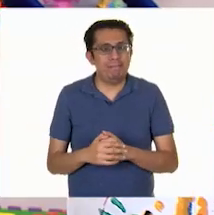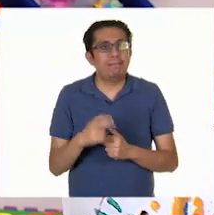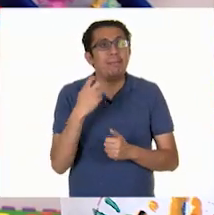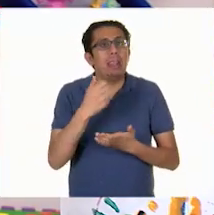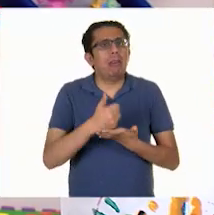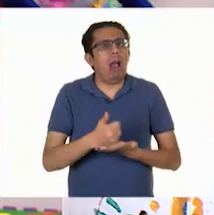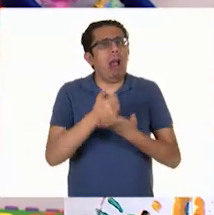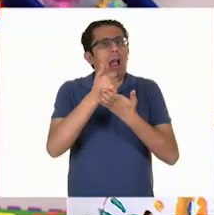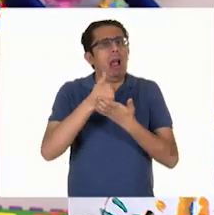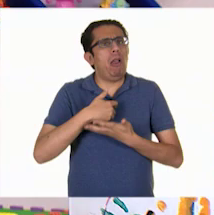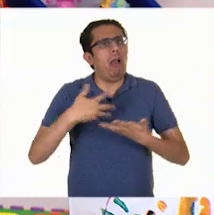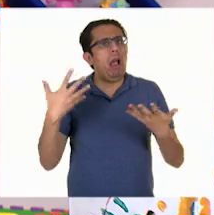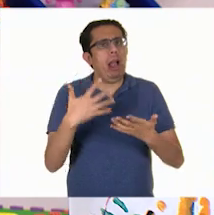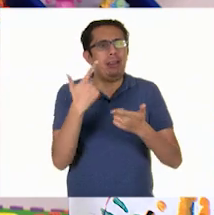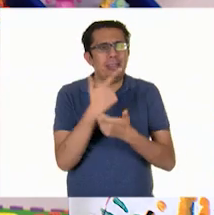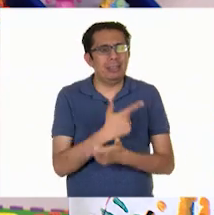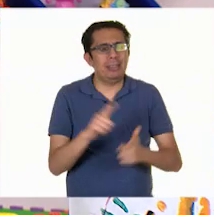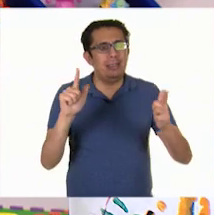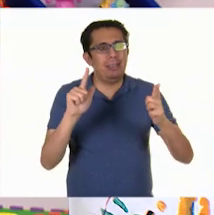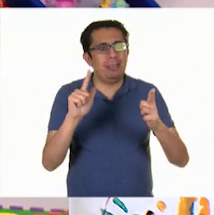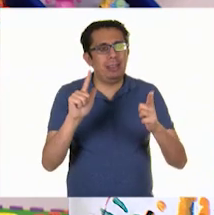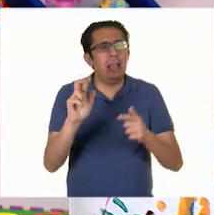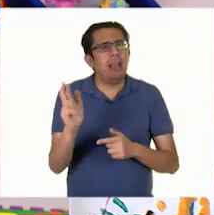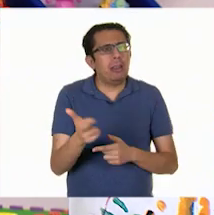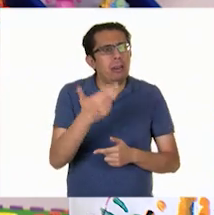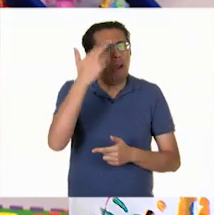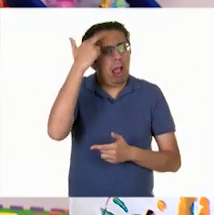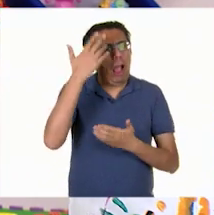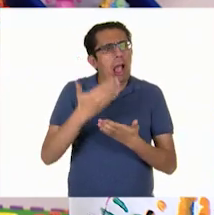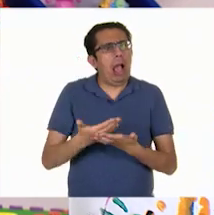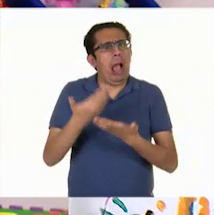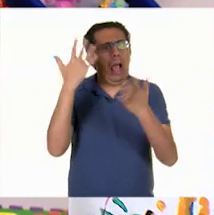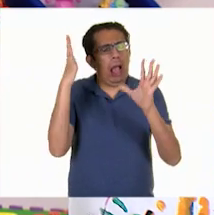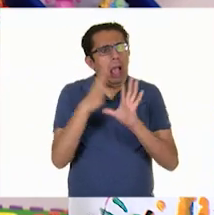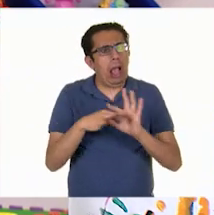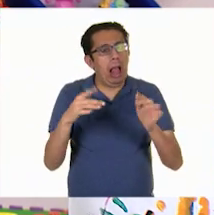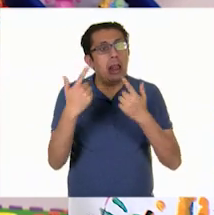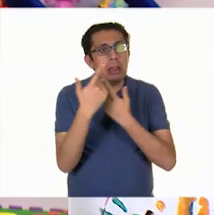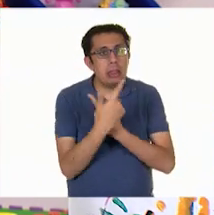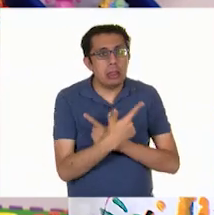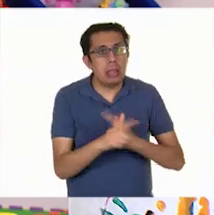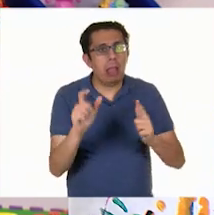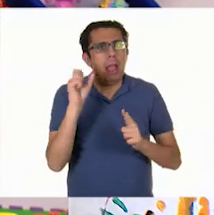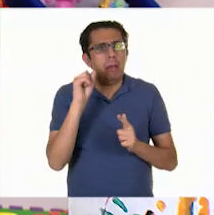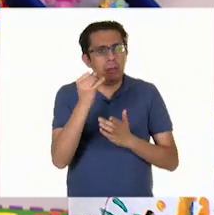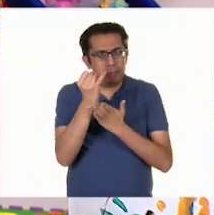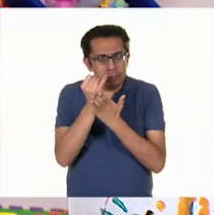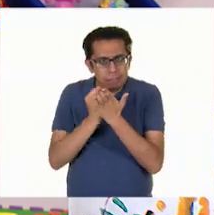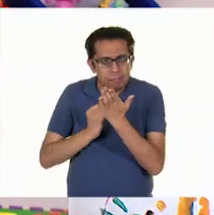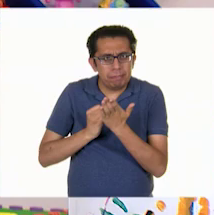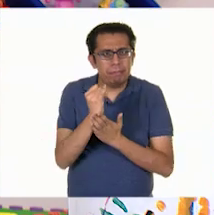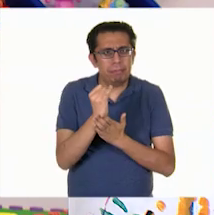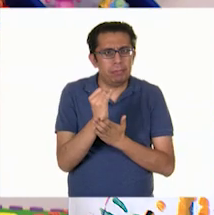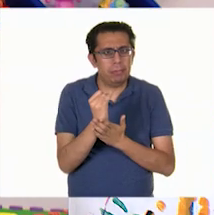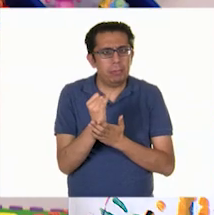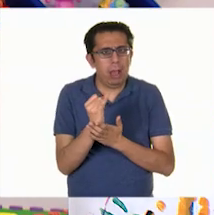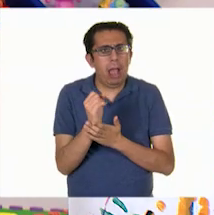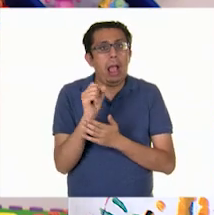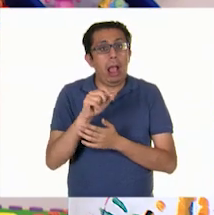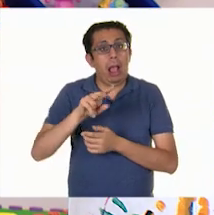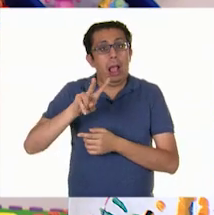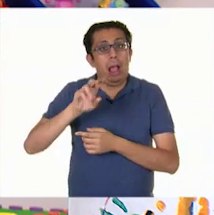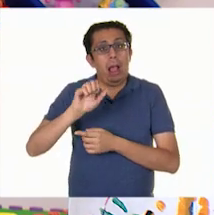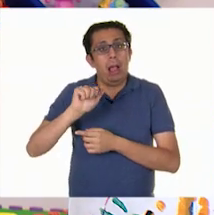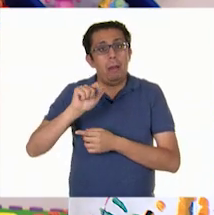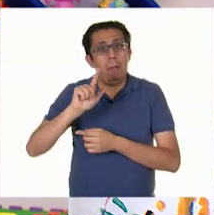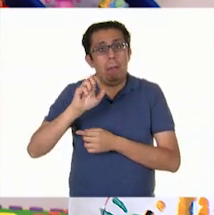con libertad. ¿Recuerdan cuando hablamos de la libertad y la toma de decisiones informadas? Bueno, Valentina está de acuerdo en